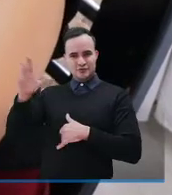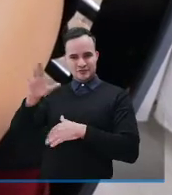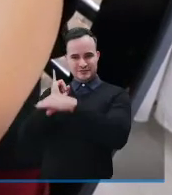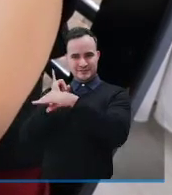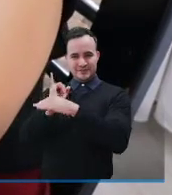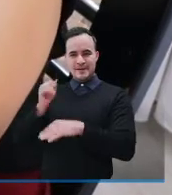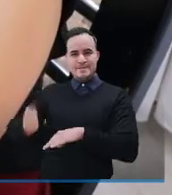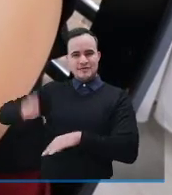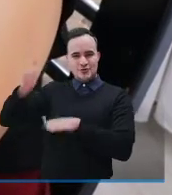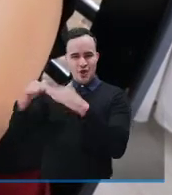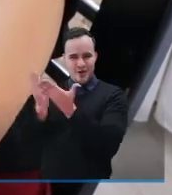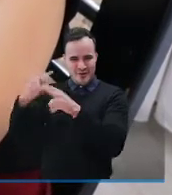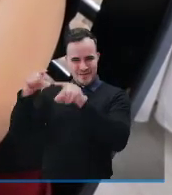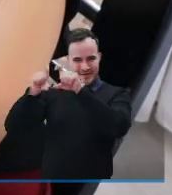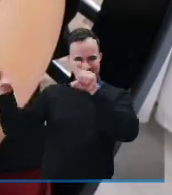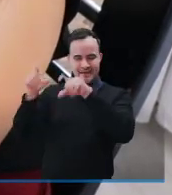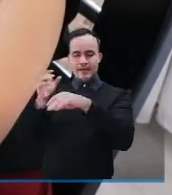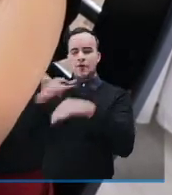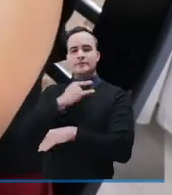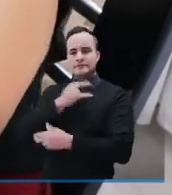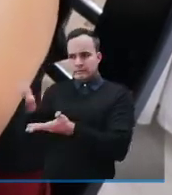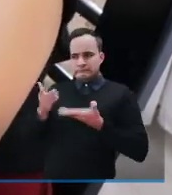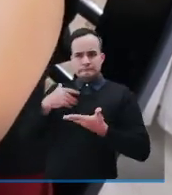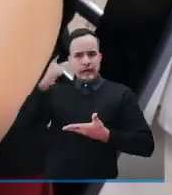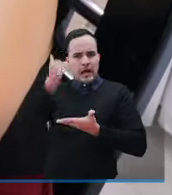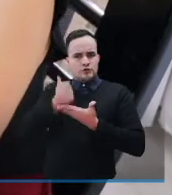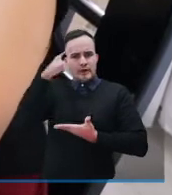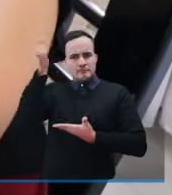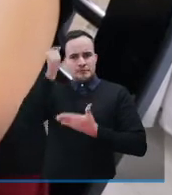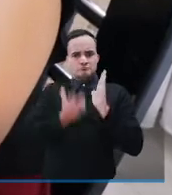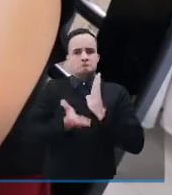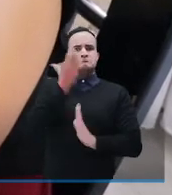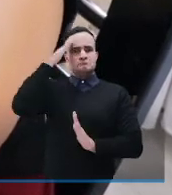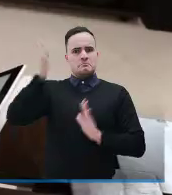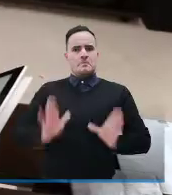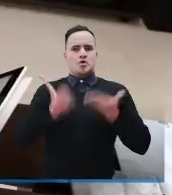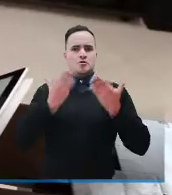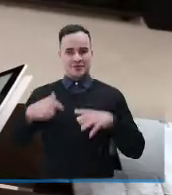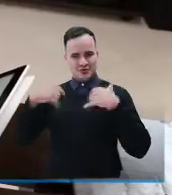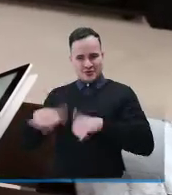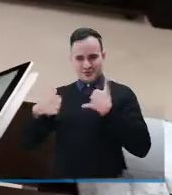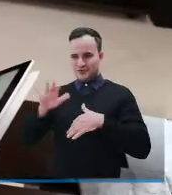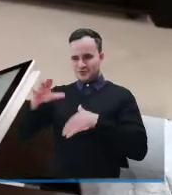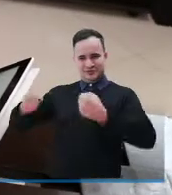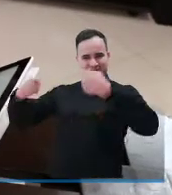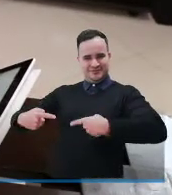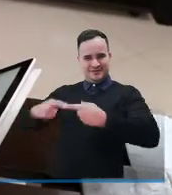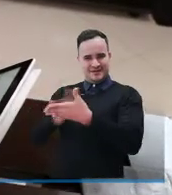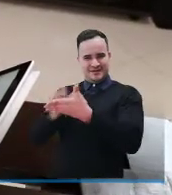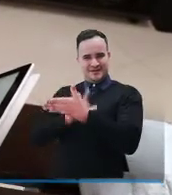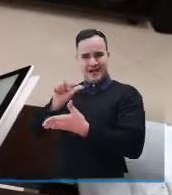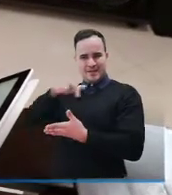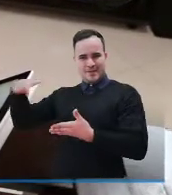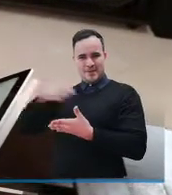en Colmayor me sirvieron para estimular mucho mi memoria y así mejorar mi rendimiento académico. Estuve jugando en el torneo de Entrena